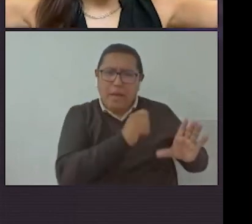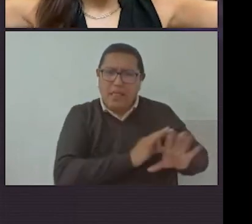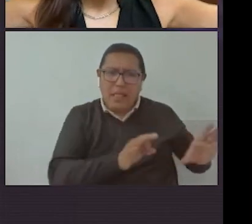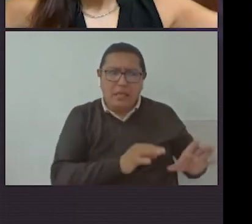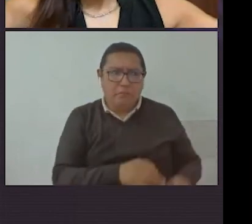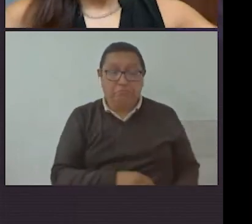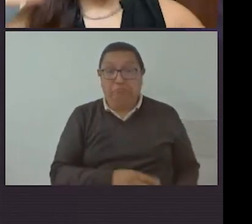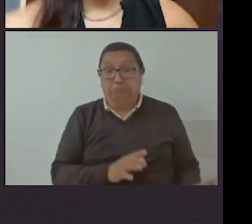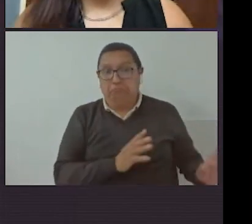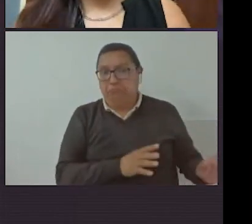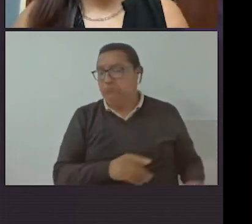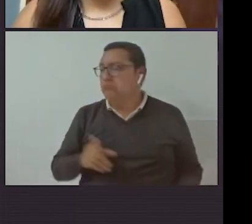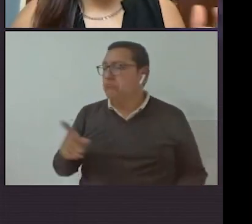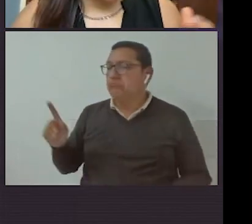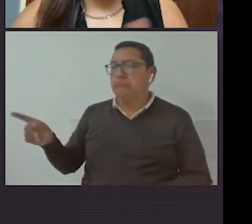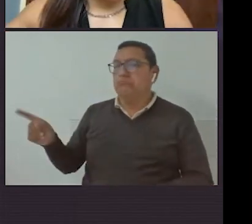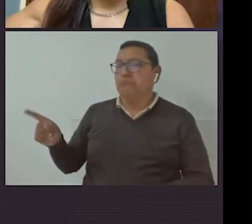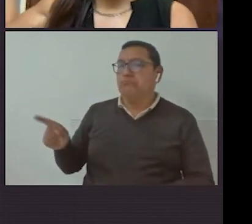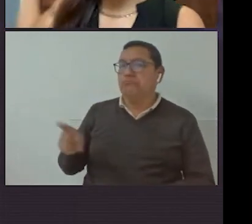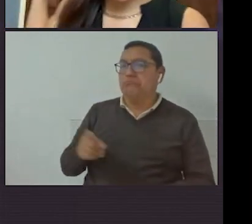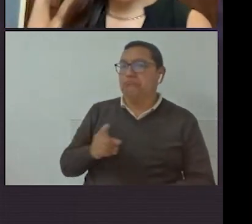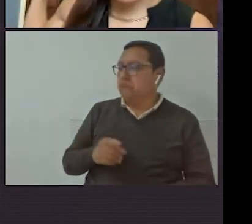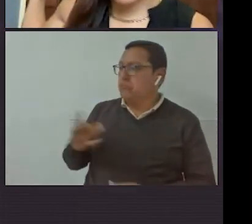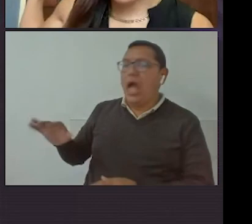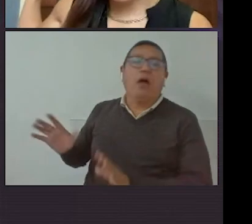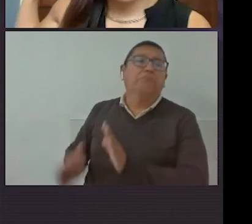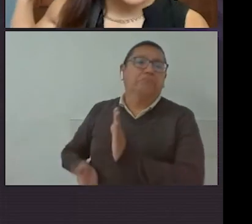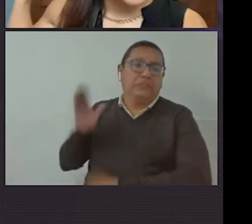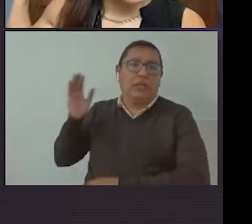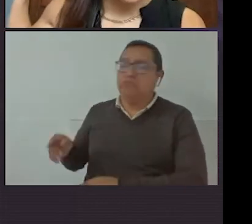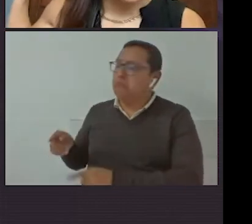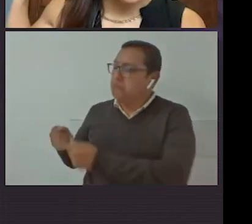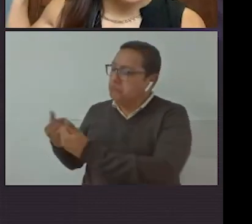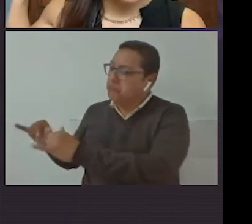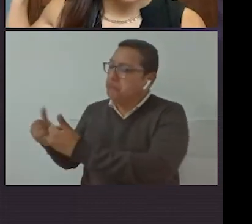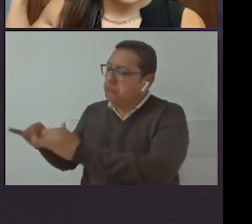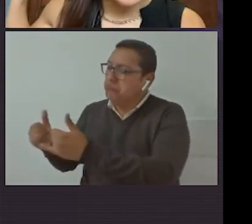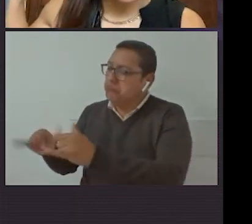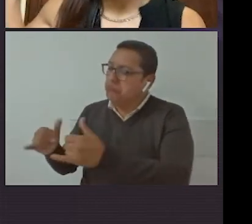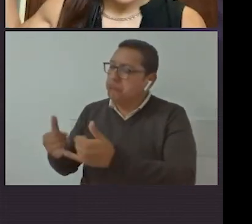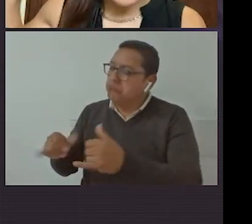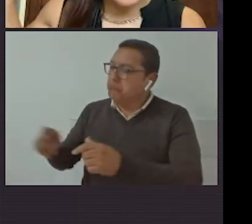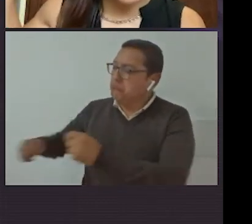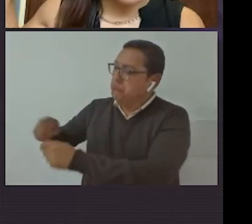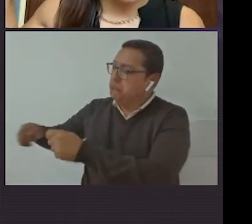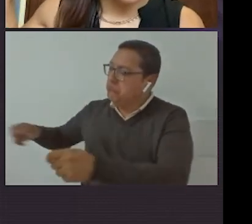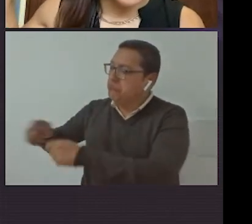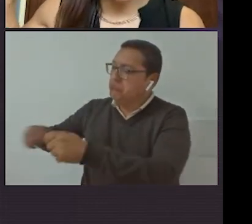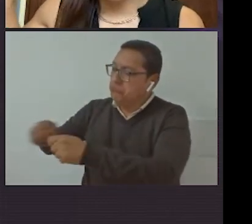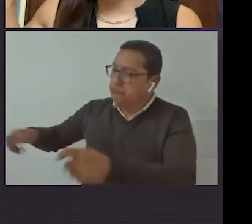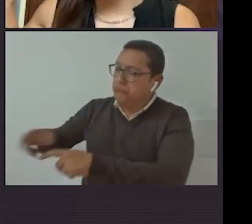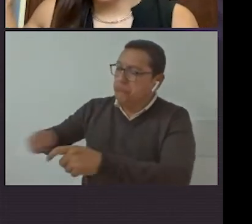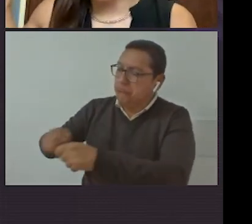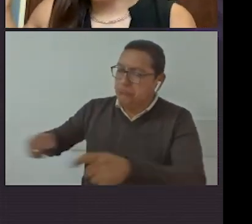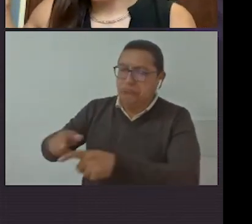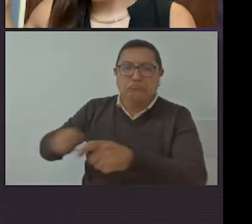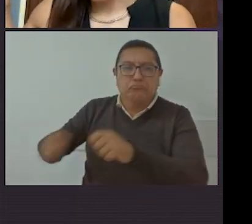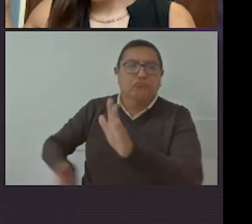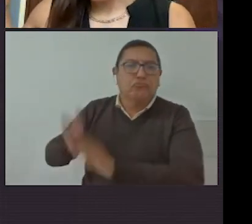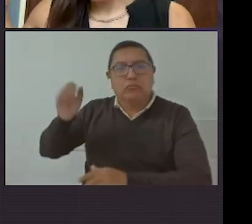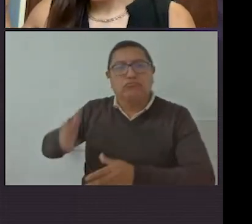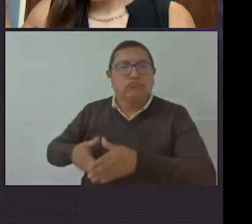camino. De repente se dieron cuenta que el veinteavo camello seguía ahí detenido, que seguía ahí en el mismo lugar donde